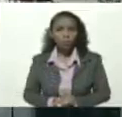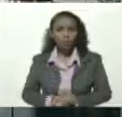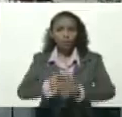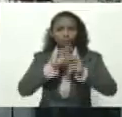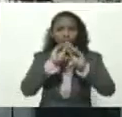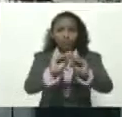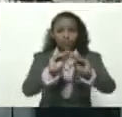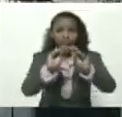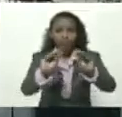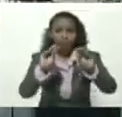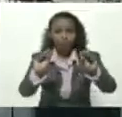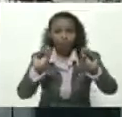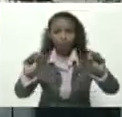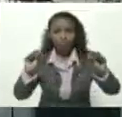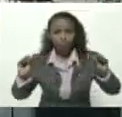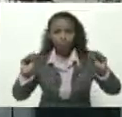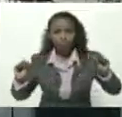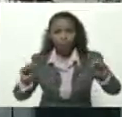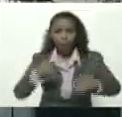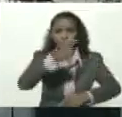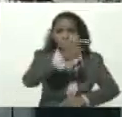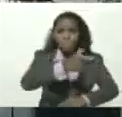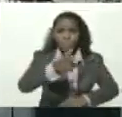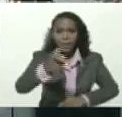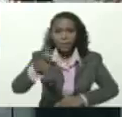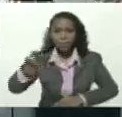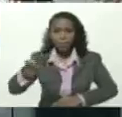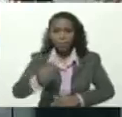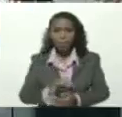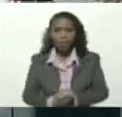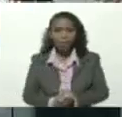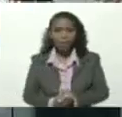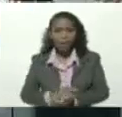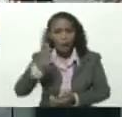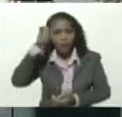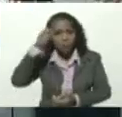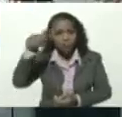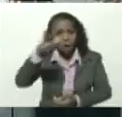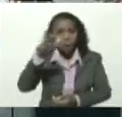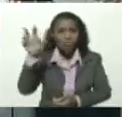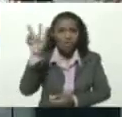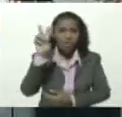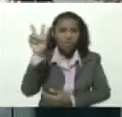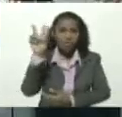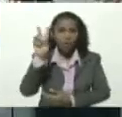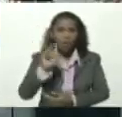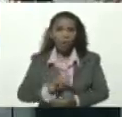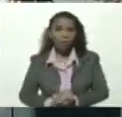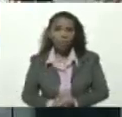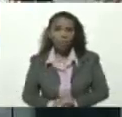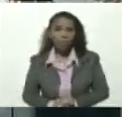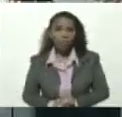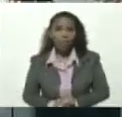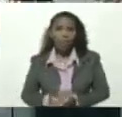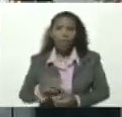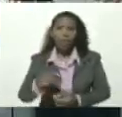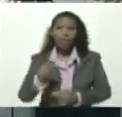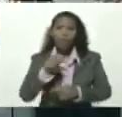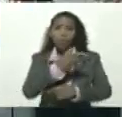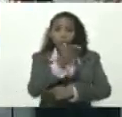convocamos a la ciudadanía, al pueblo de Venezuela, a estar